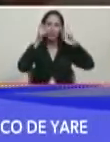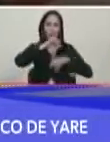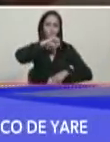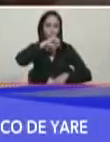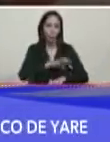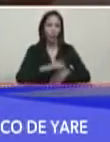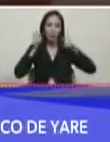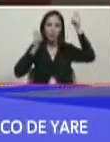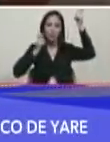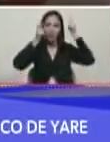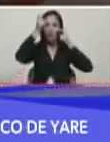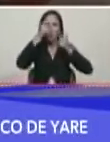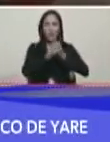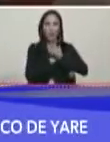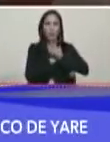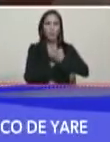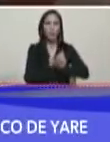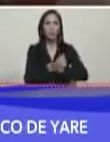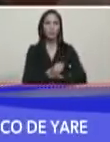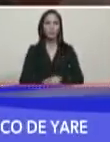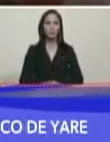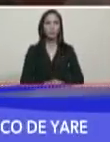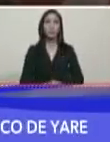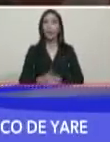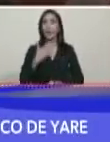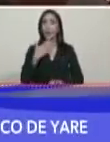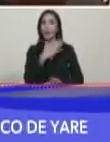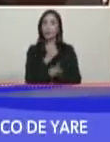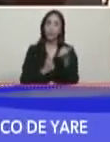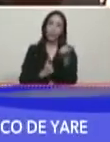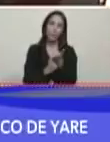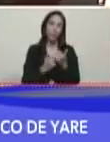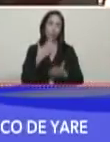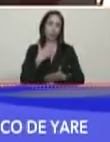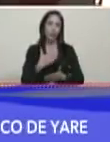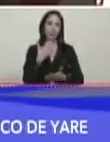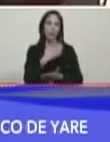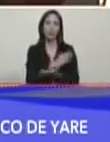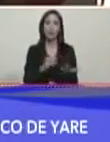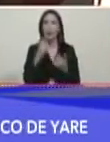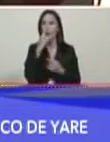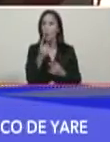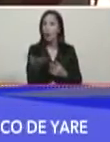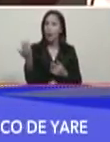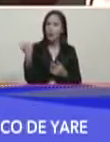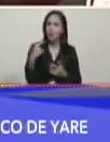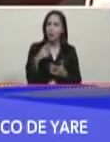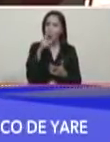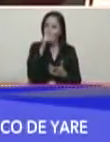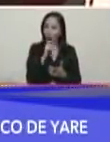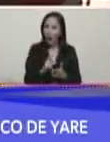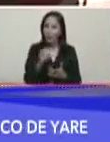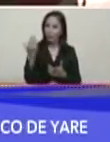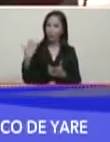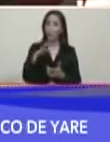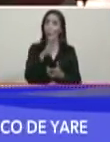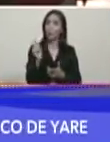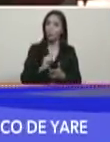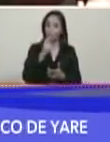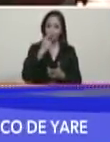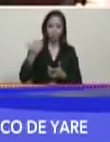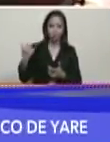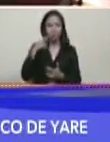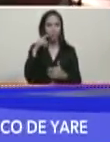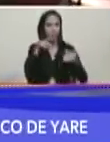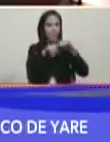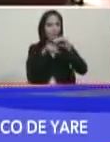toda Venezuela. Agradecerle por todo el apoyo que nos ha dado. Hace un año y cuatro meses, cuando llegamos a la gobernación, empezamos a visitar